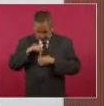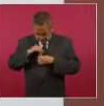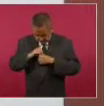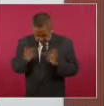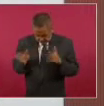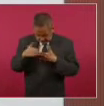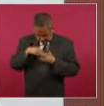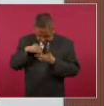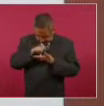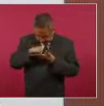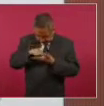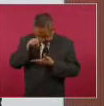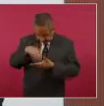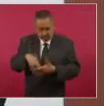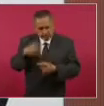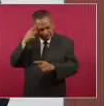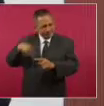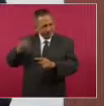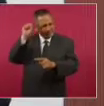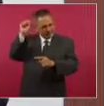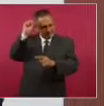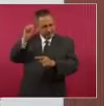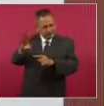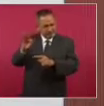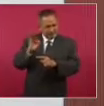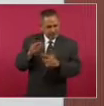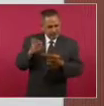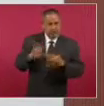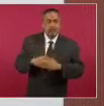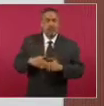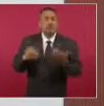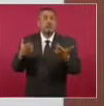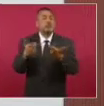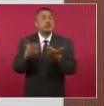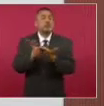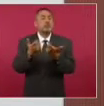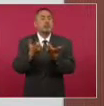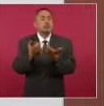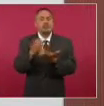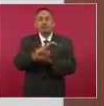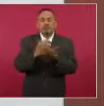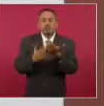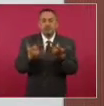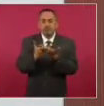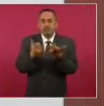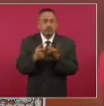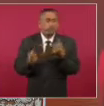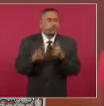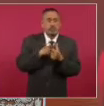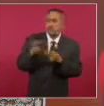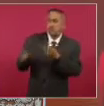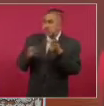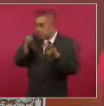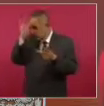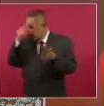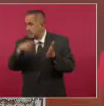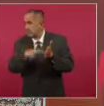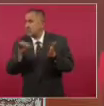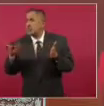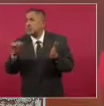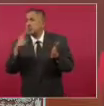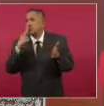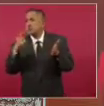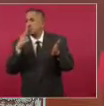organizaciones sindicales. Los contratos colectivos se someten a consulta con los obreros. Y en este